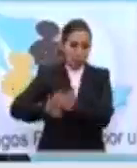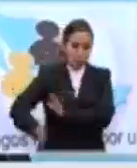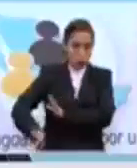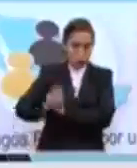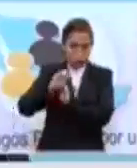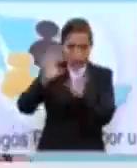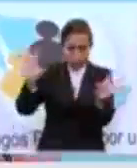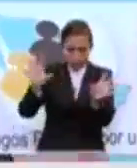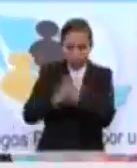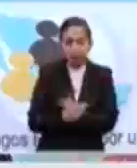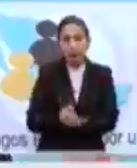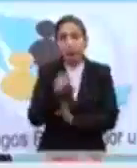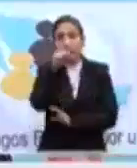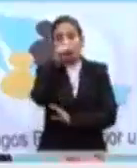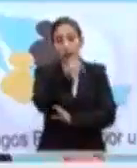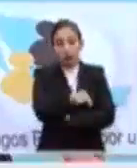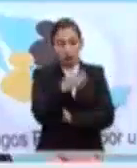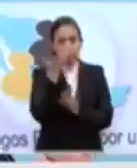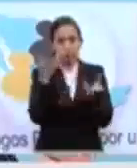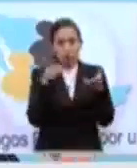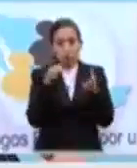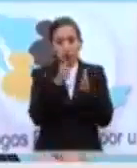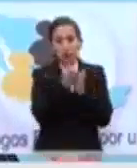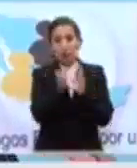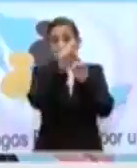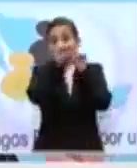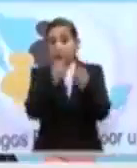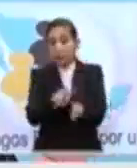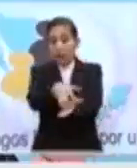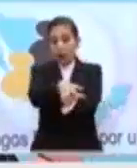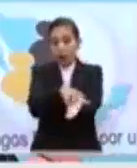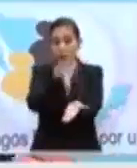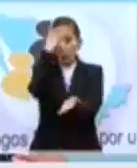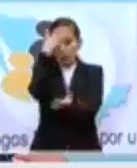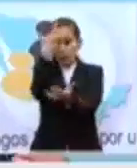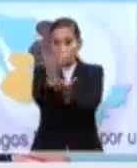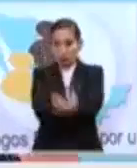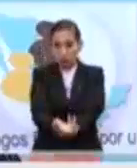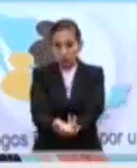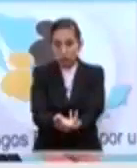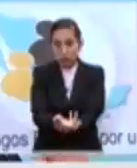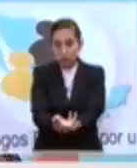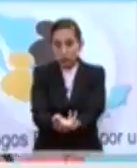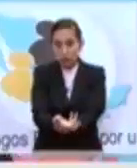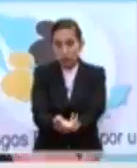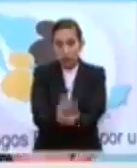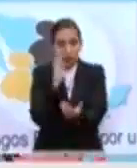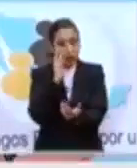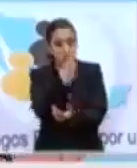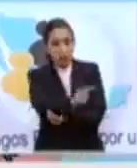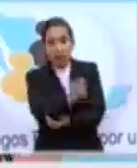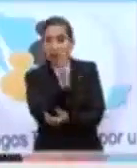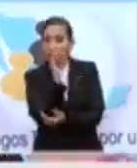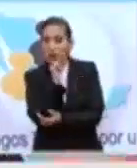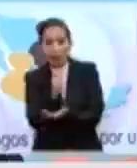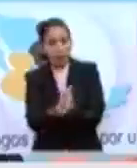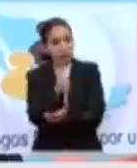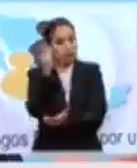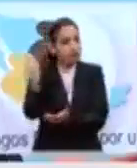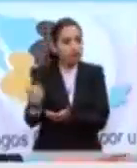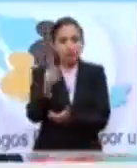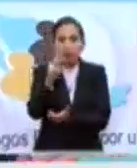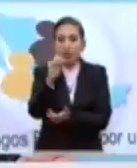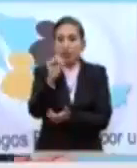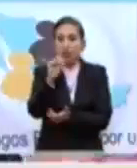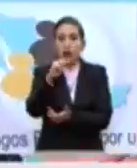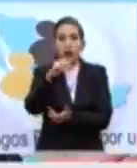hay que aclararlo, con las tendencias en curso del sistema de ahorro para el retiro que lo muestran incapaz de pagar